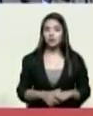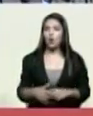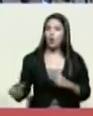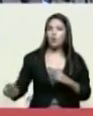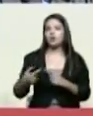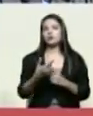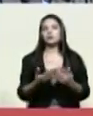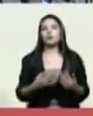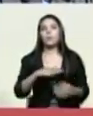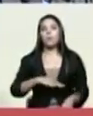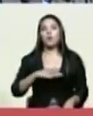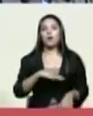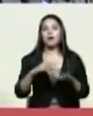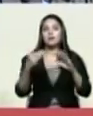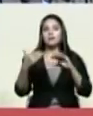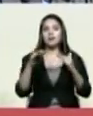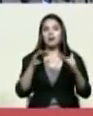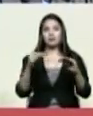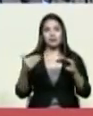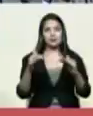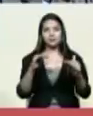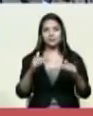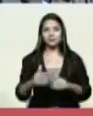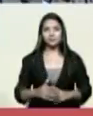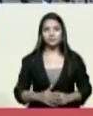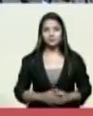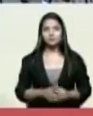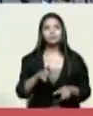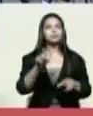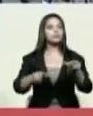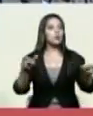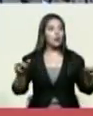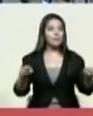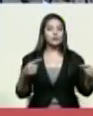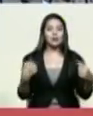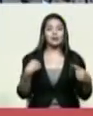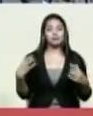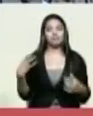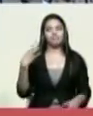obligaciones morales y éticas con la gente que nos eligió.